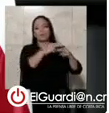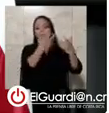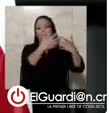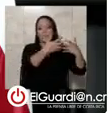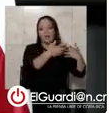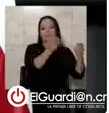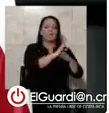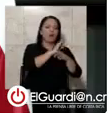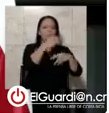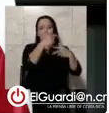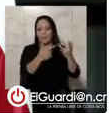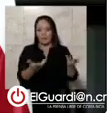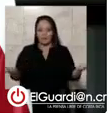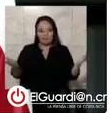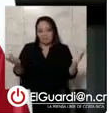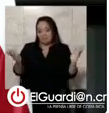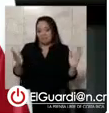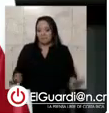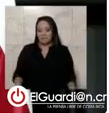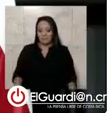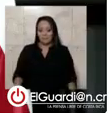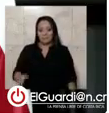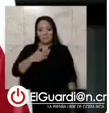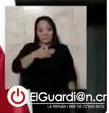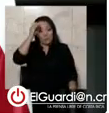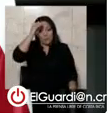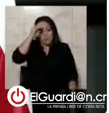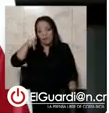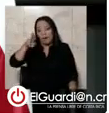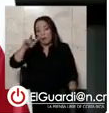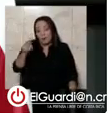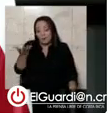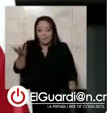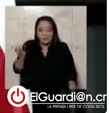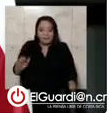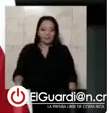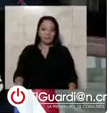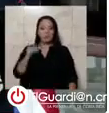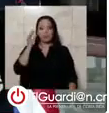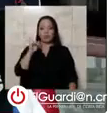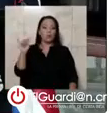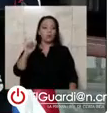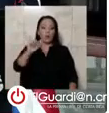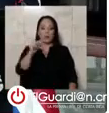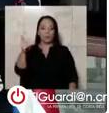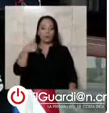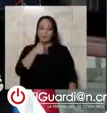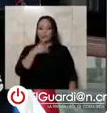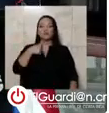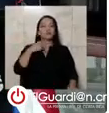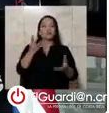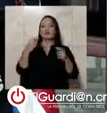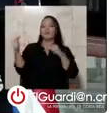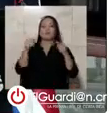mecanismos de elusión. Entonces, esa es mi opinión, doña Paula. Yo creo que es consistente con la de los otros ministros. Yo no quiero pelear, ya